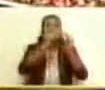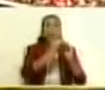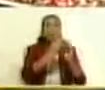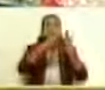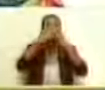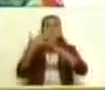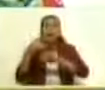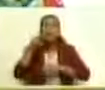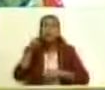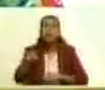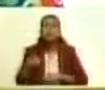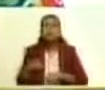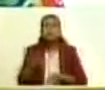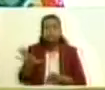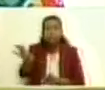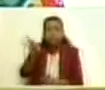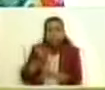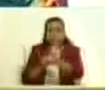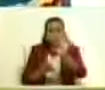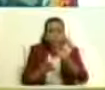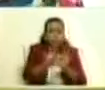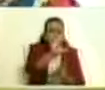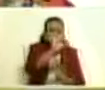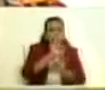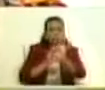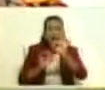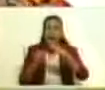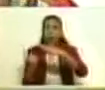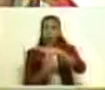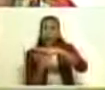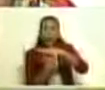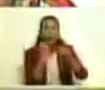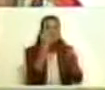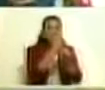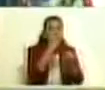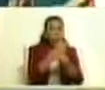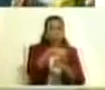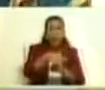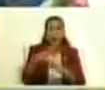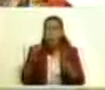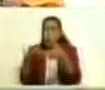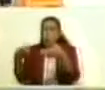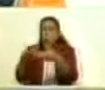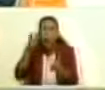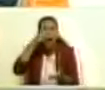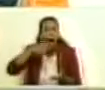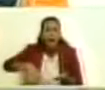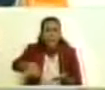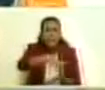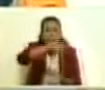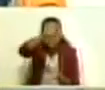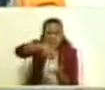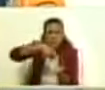sencillo, de ahí, en los sectores de trabajadores, en los campesinos,